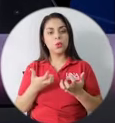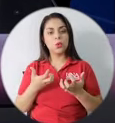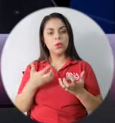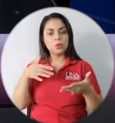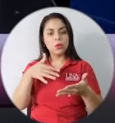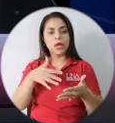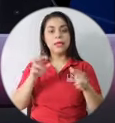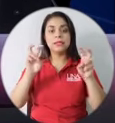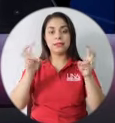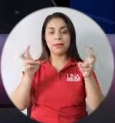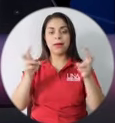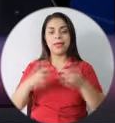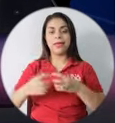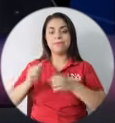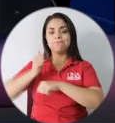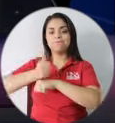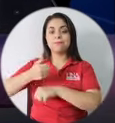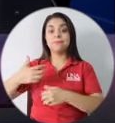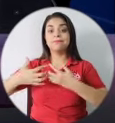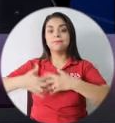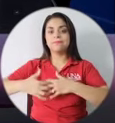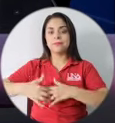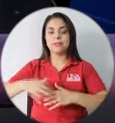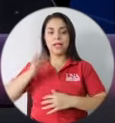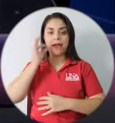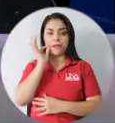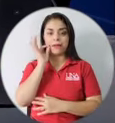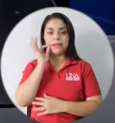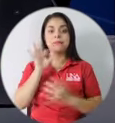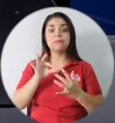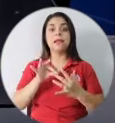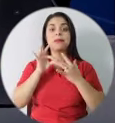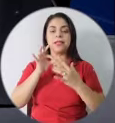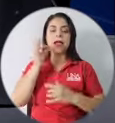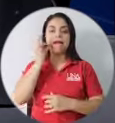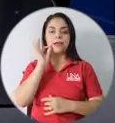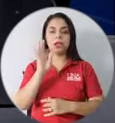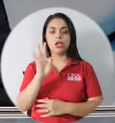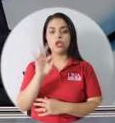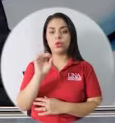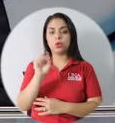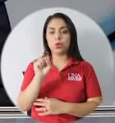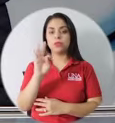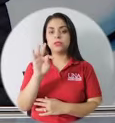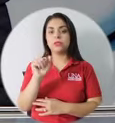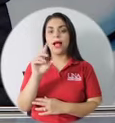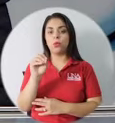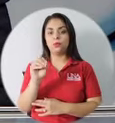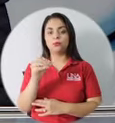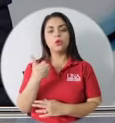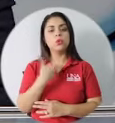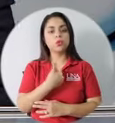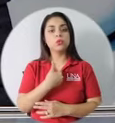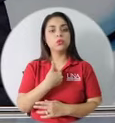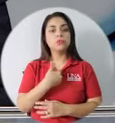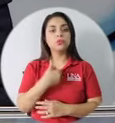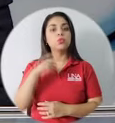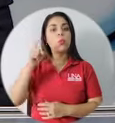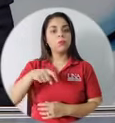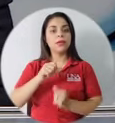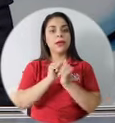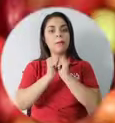al tema de la industrialización del café, en el caso del café tostado. Nosotros en el camino tuvimos que cambiarle el nombre al